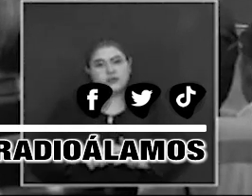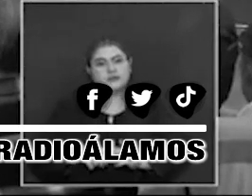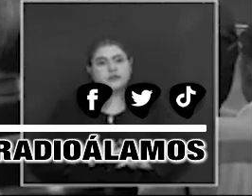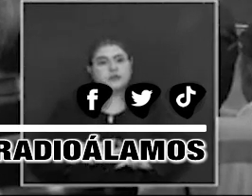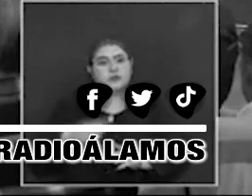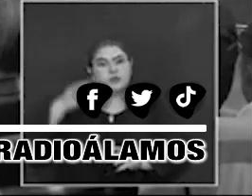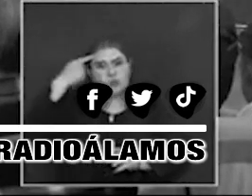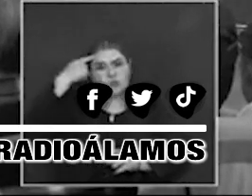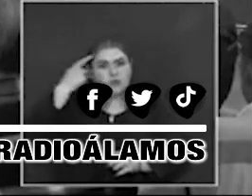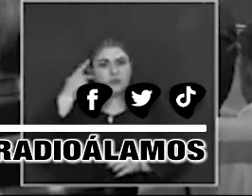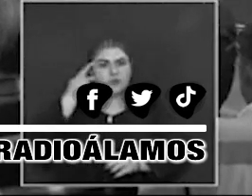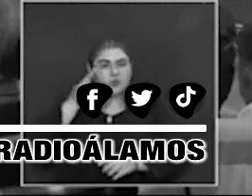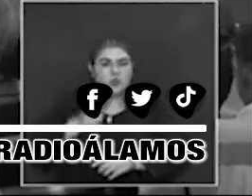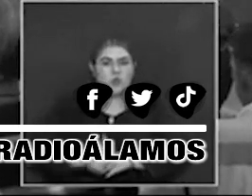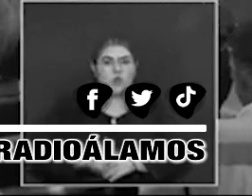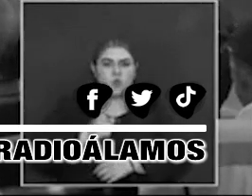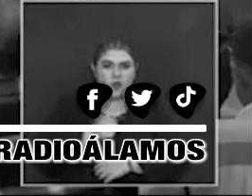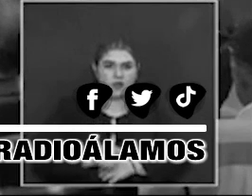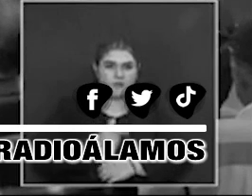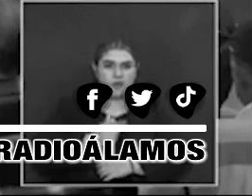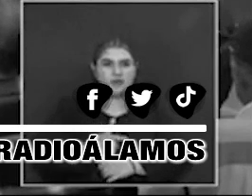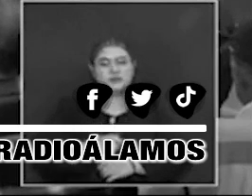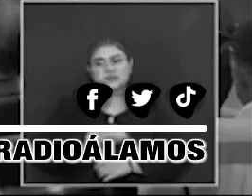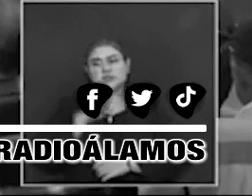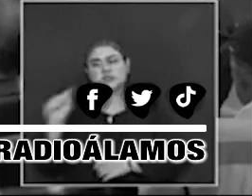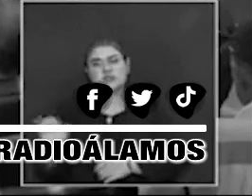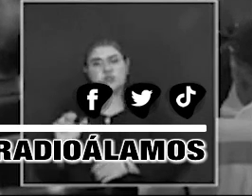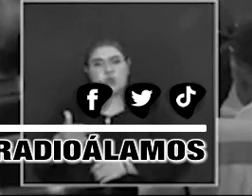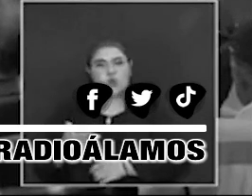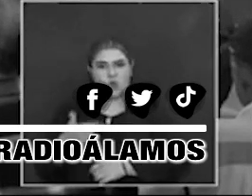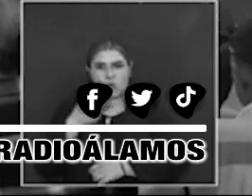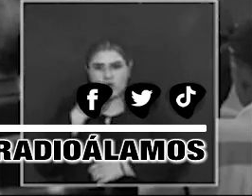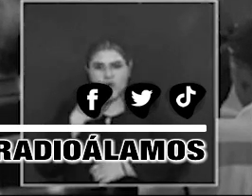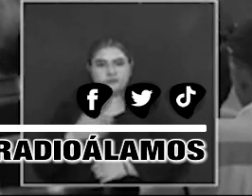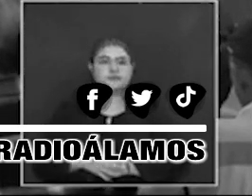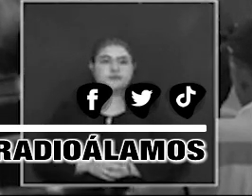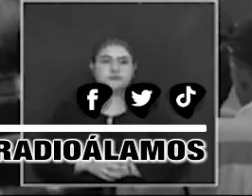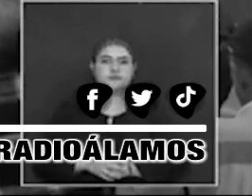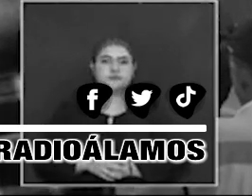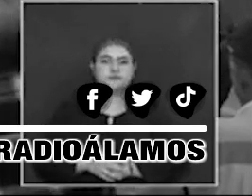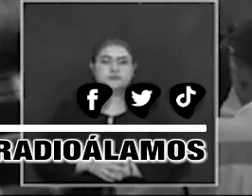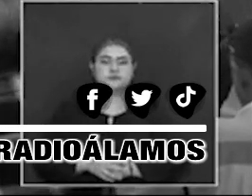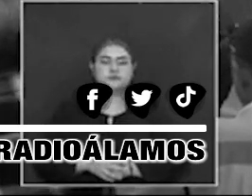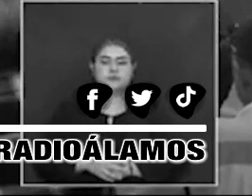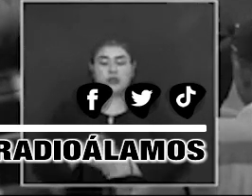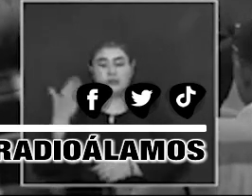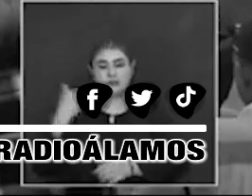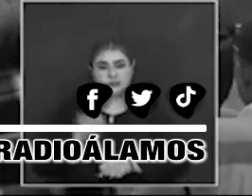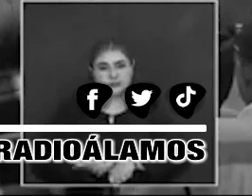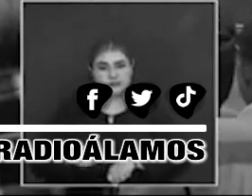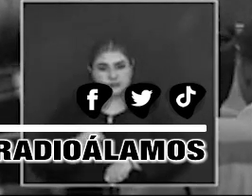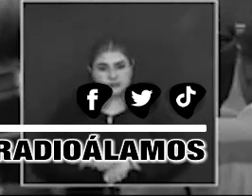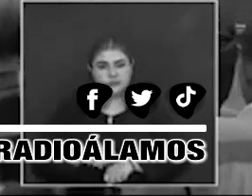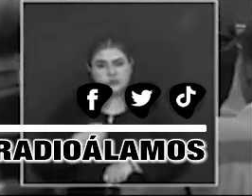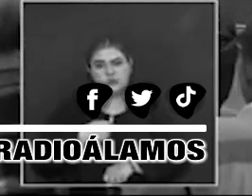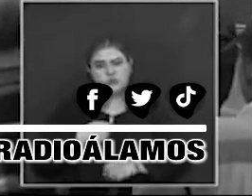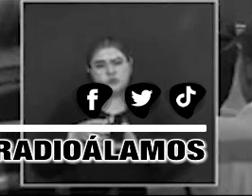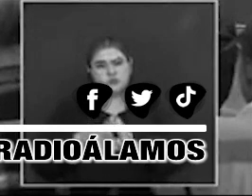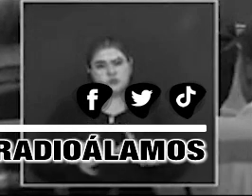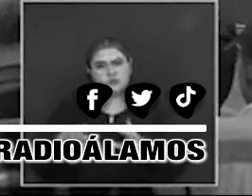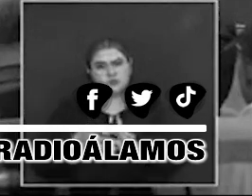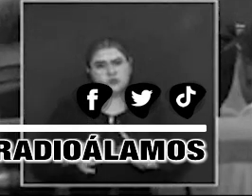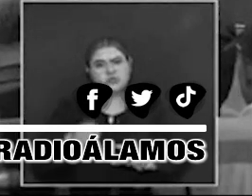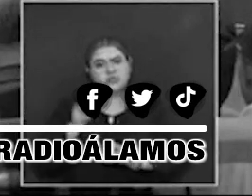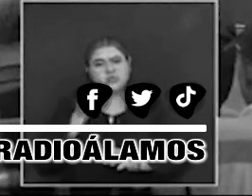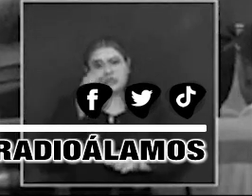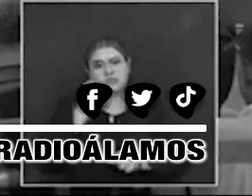afirmación tajante de que jamás fue secretario particular del hoy apestado Genaro García Luna, una versión por lo cual le han tupido duro